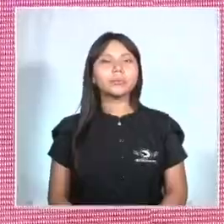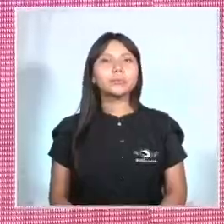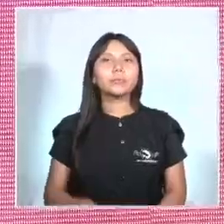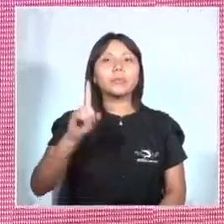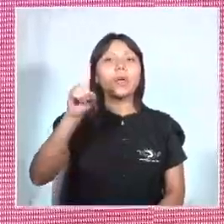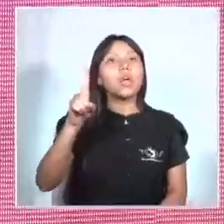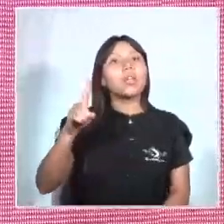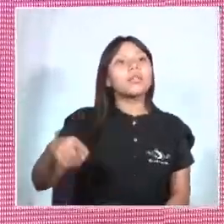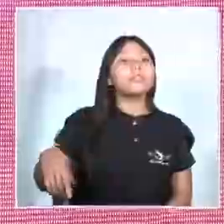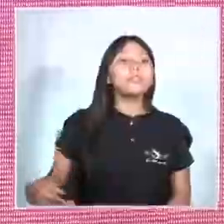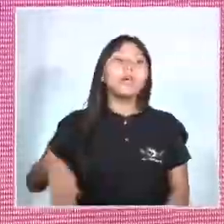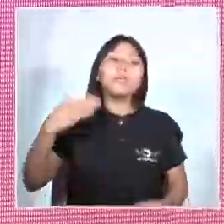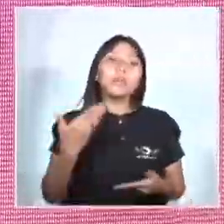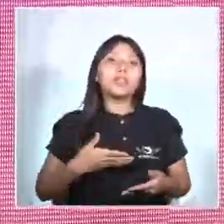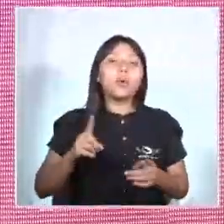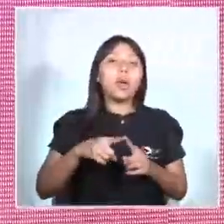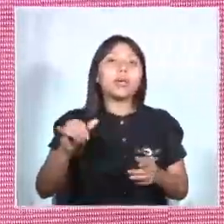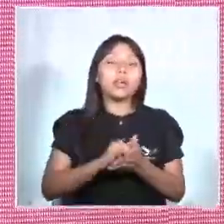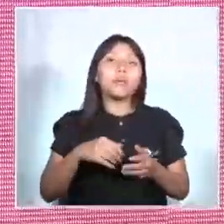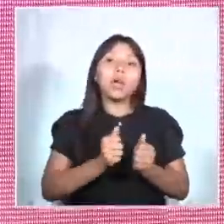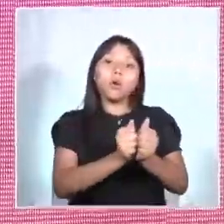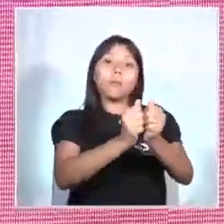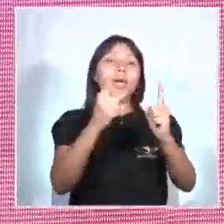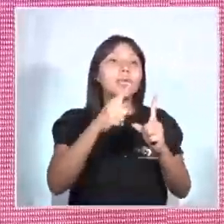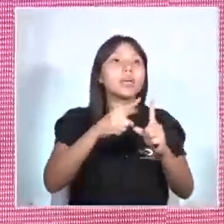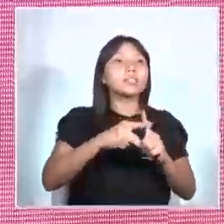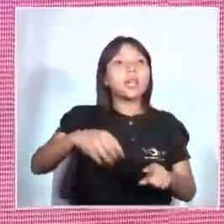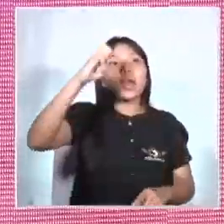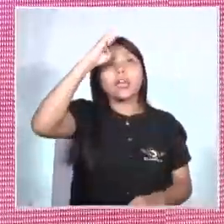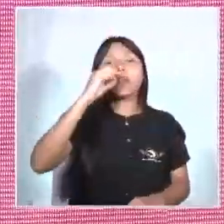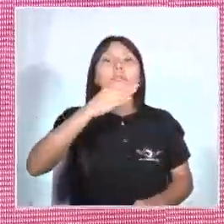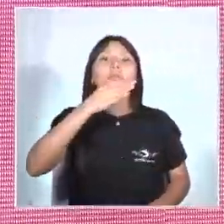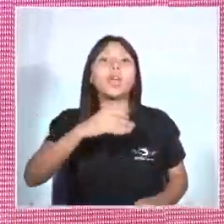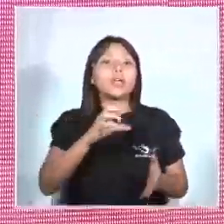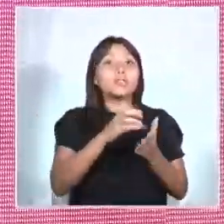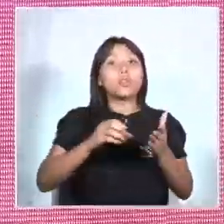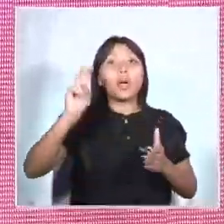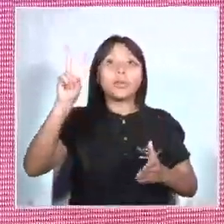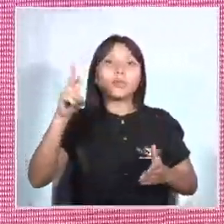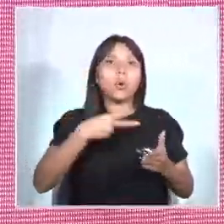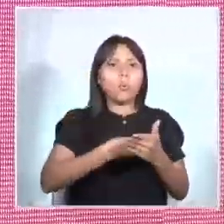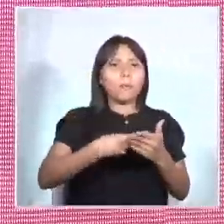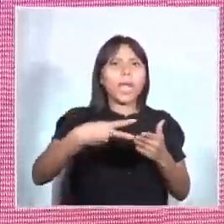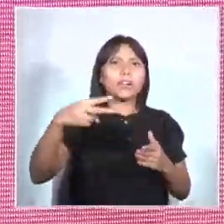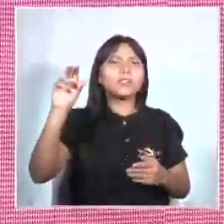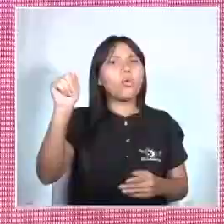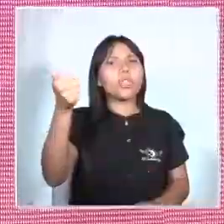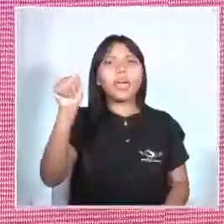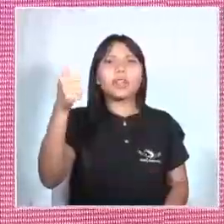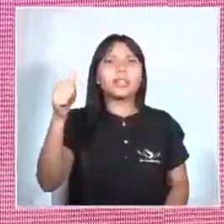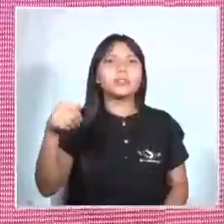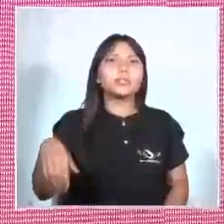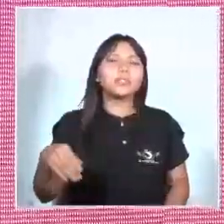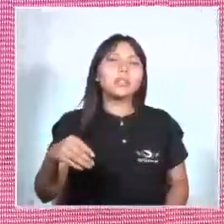Te invito a que me acompañes a Efesios capítulo 2. Y voy a leer en el verso 10.